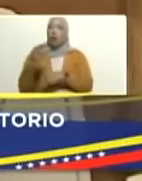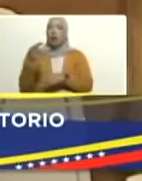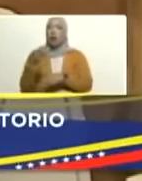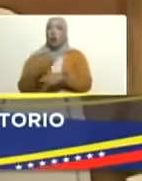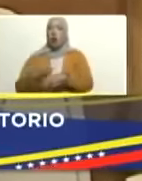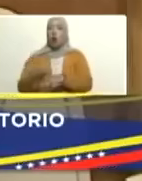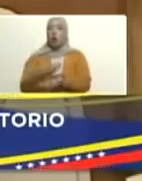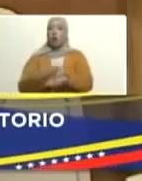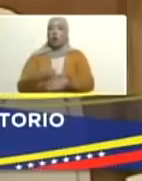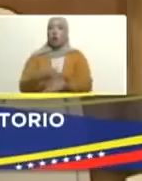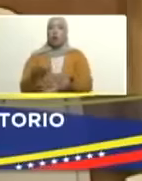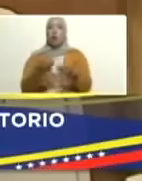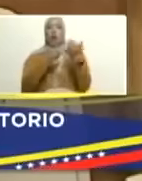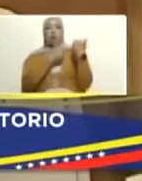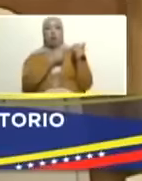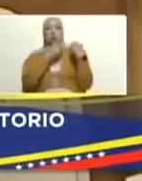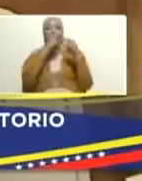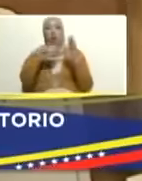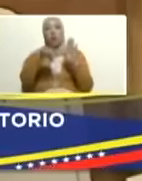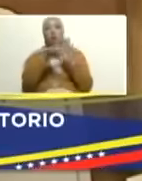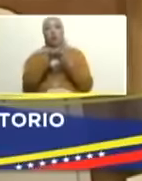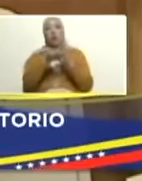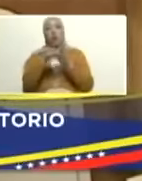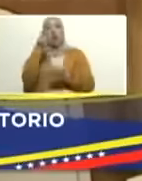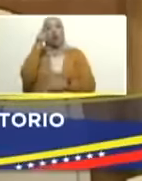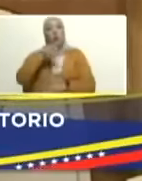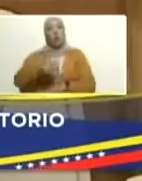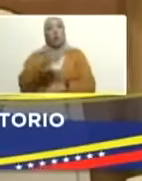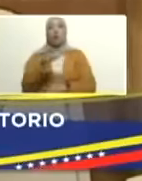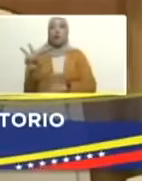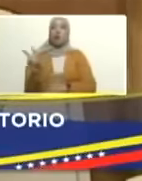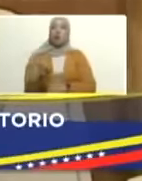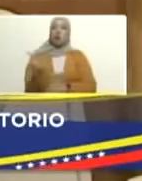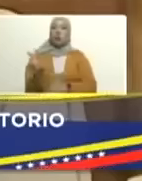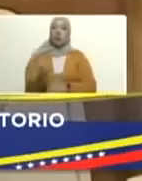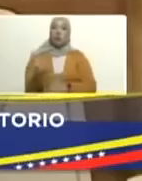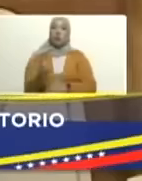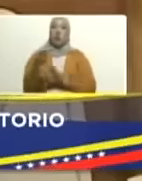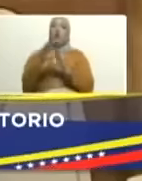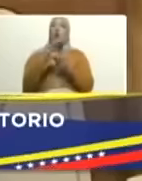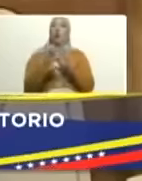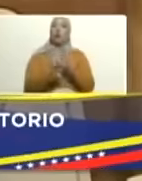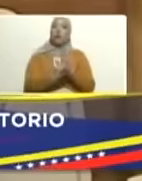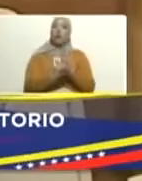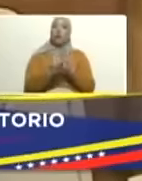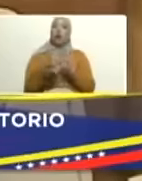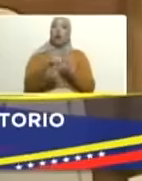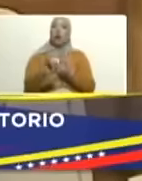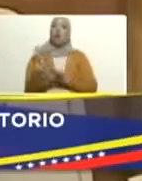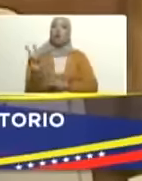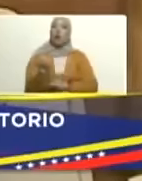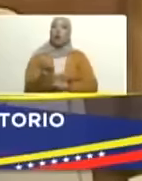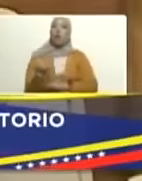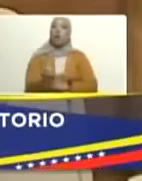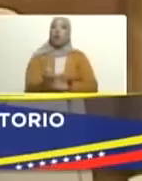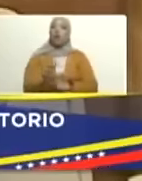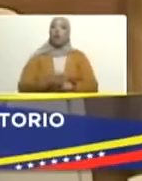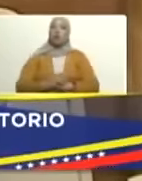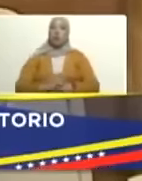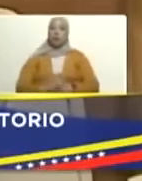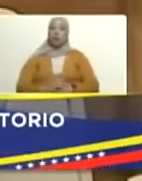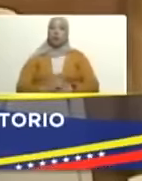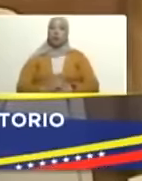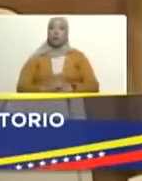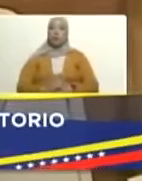manera irrestricta las leyes de la República Bolivariana de Venezuela, la Constitución de la República Bolivariana de